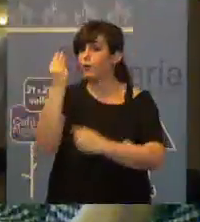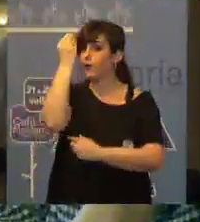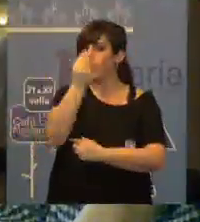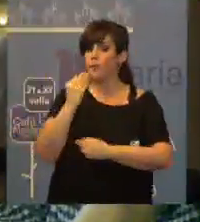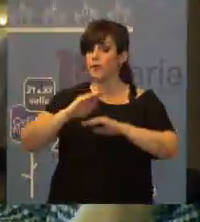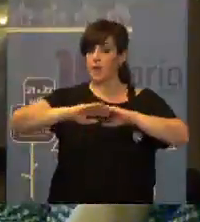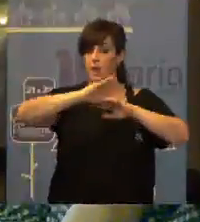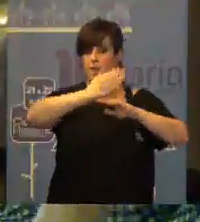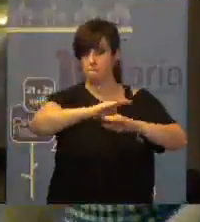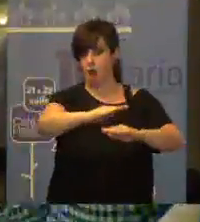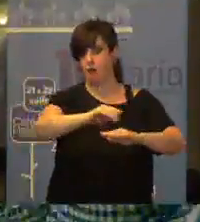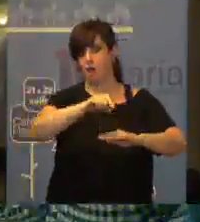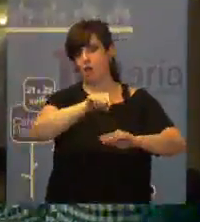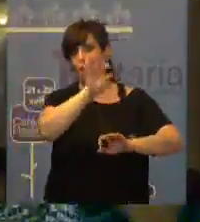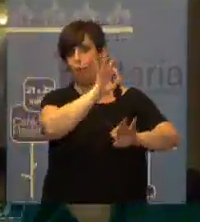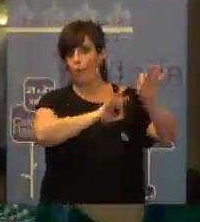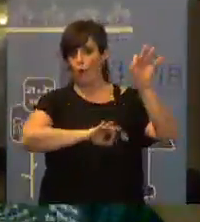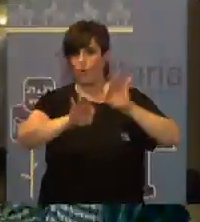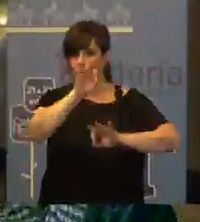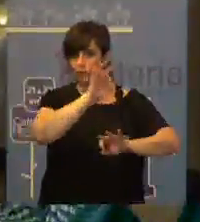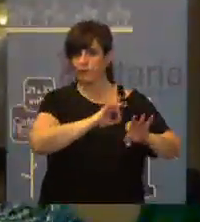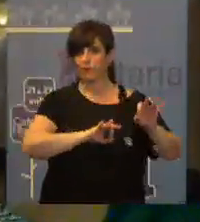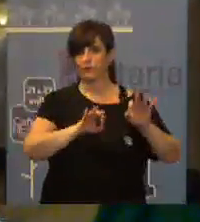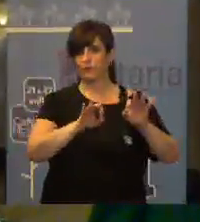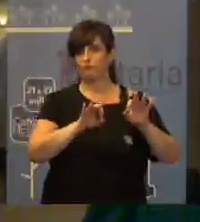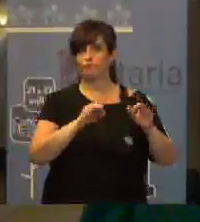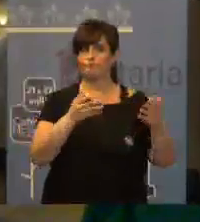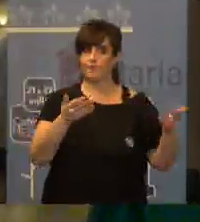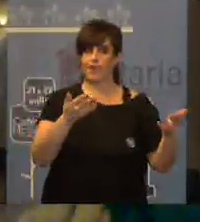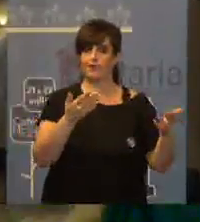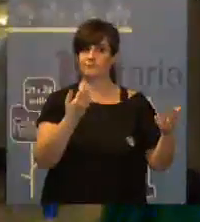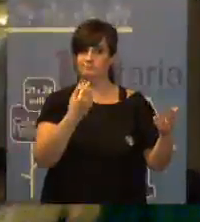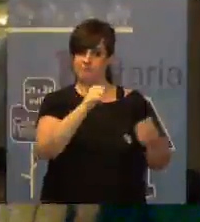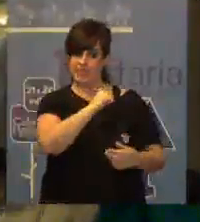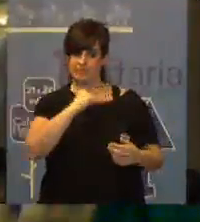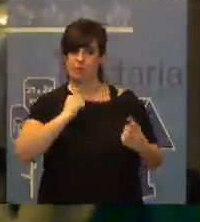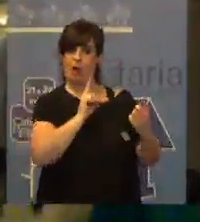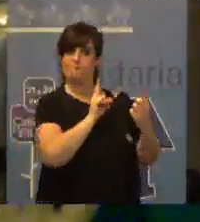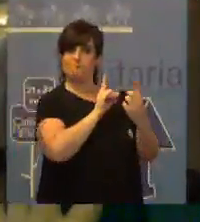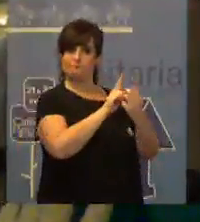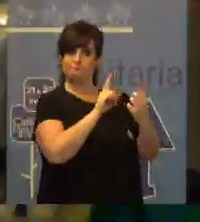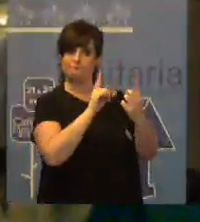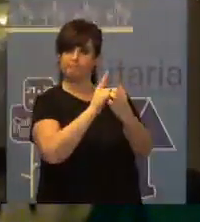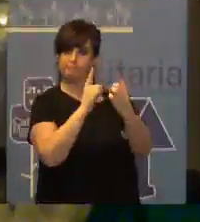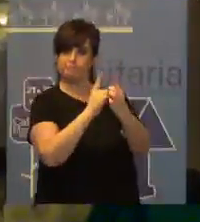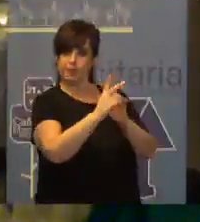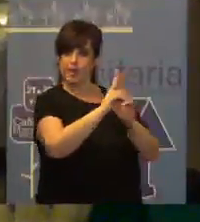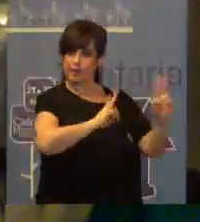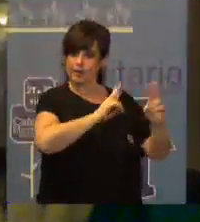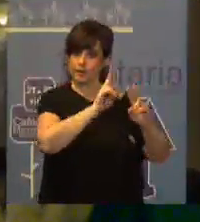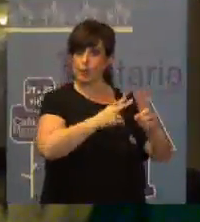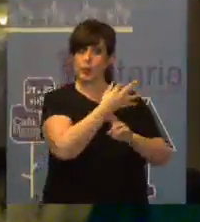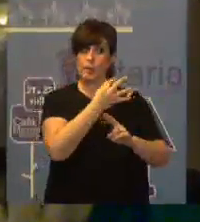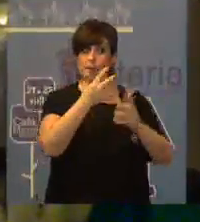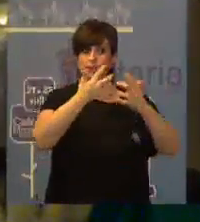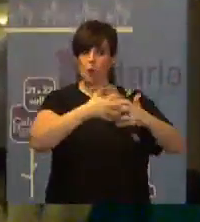unha organización en donde estábamos a nivel individual e donde había unos motores